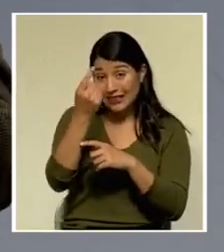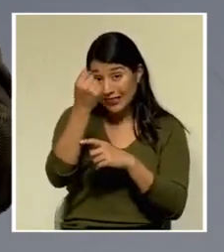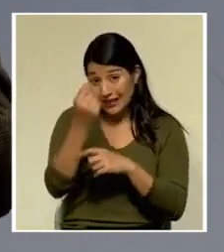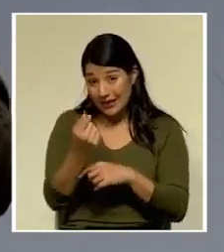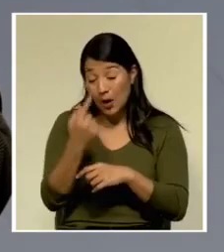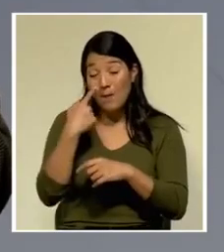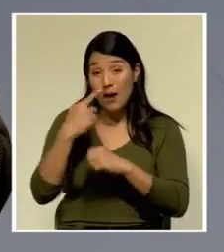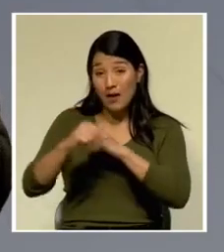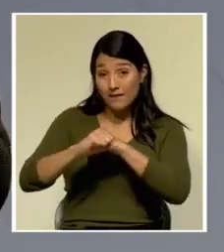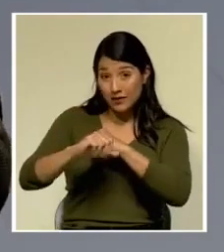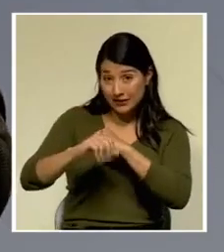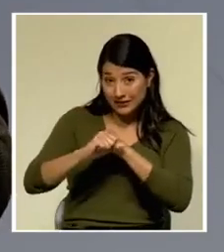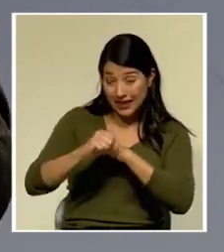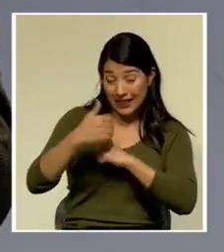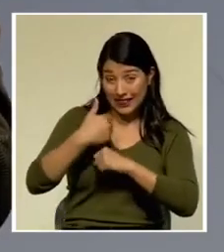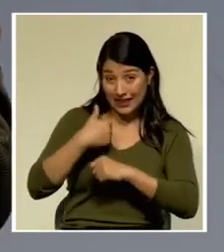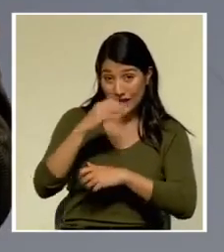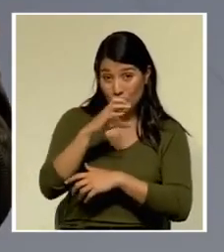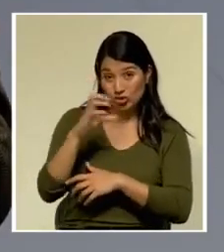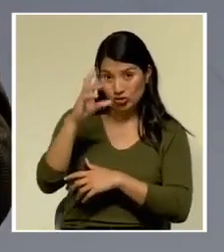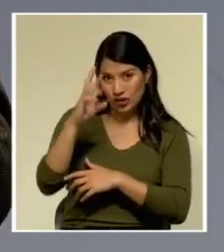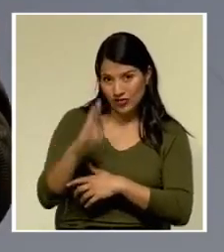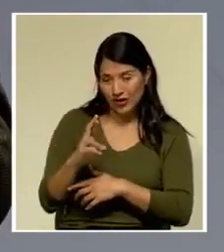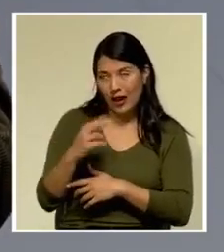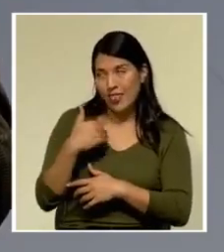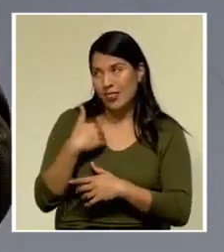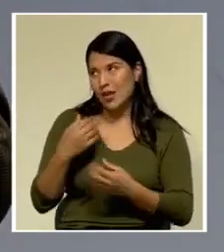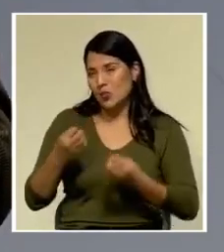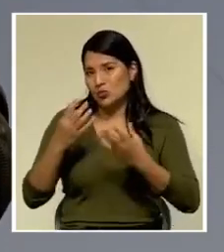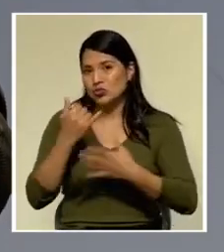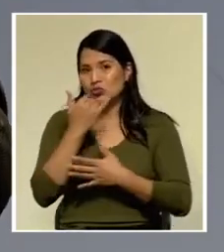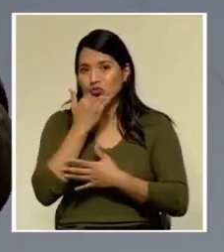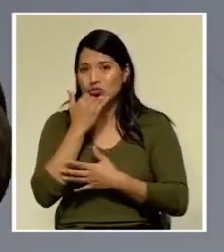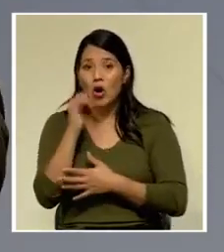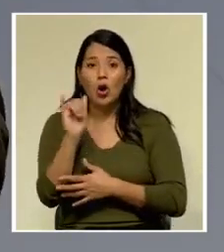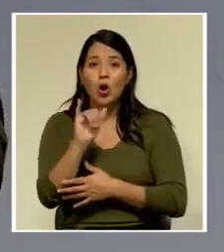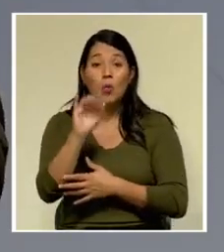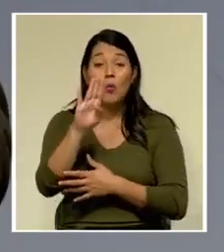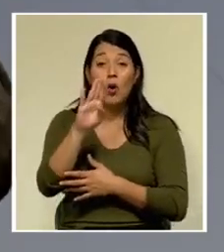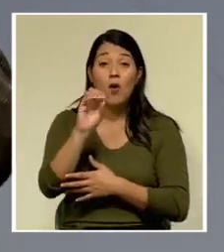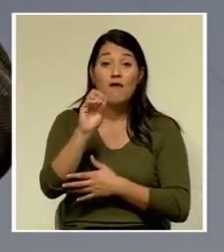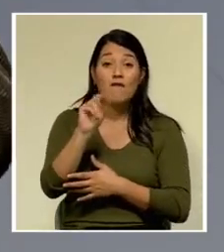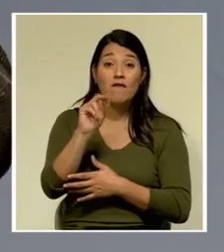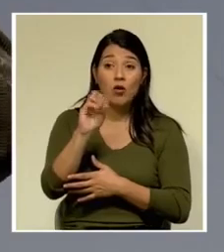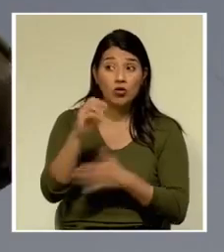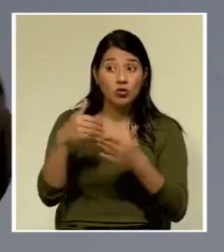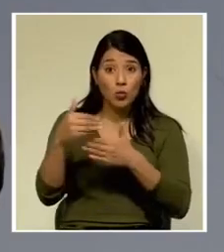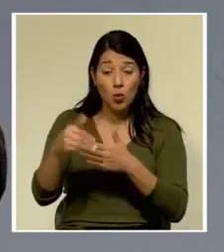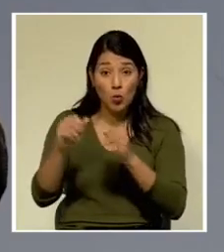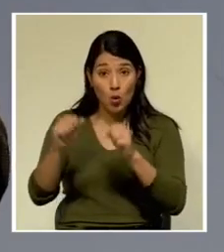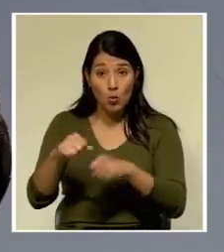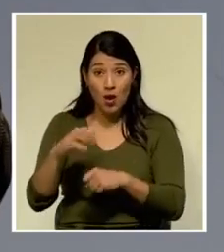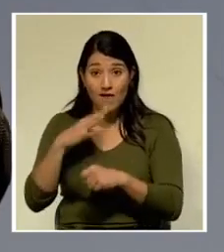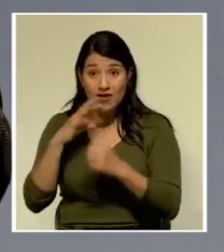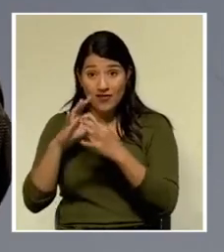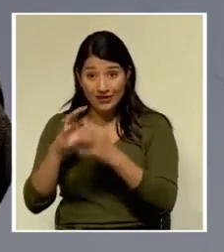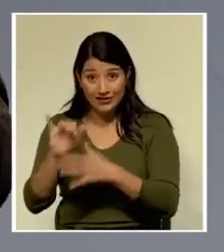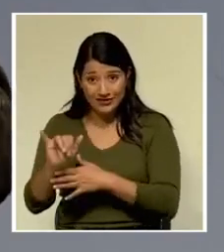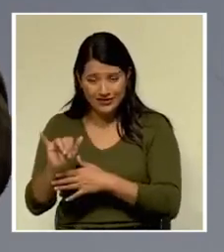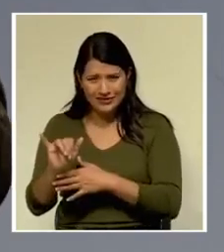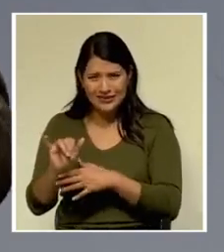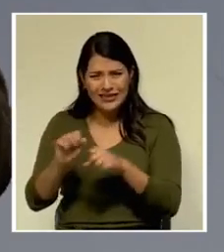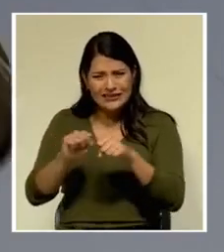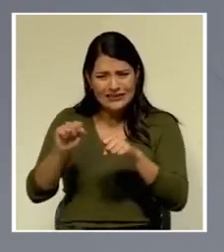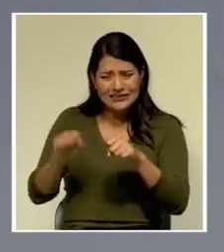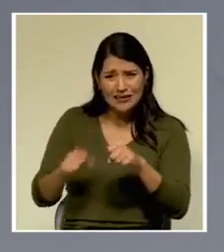con la enorme cantidad de defectos, empezando por los bonos, que ahora podríamos hablar de eso, pero esa gran cantidad de efectos